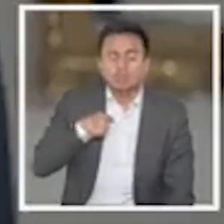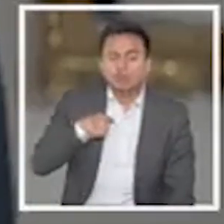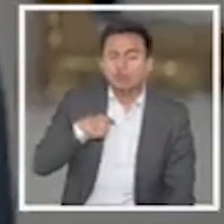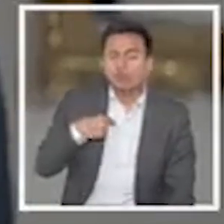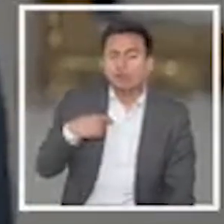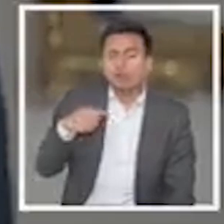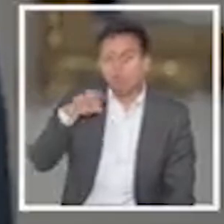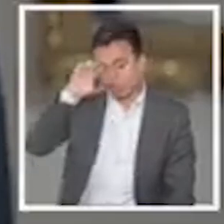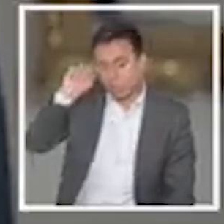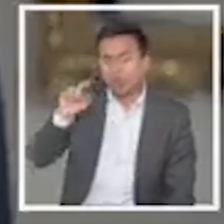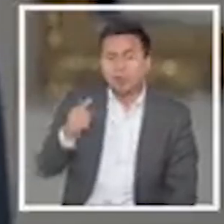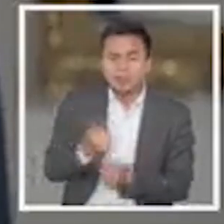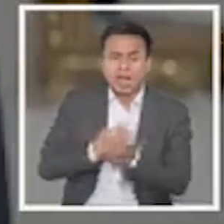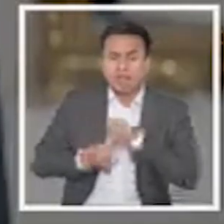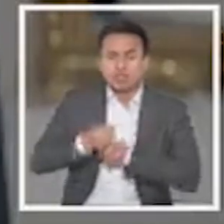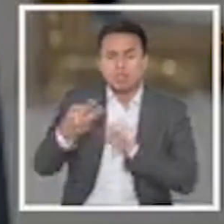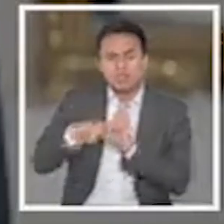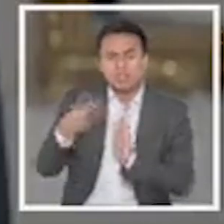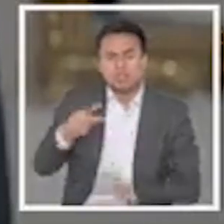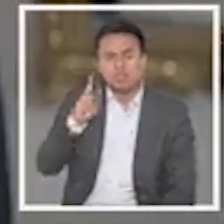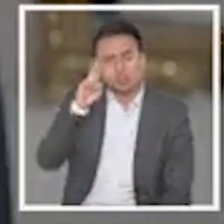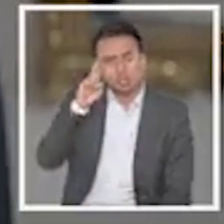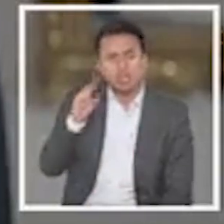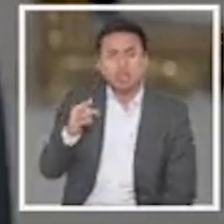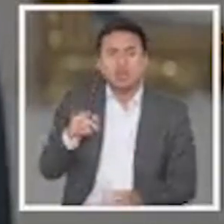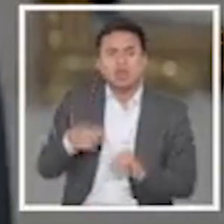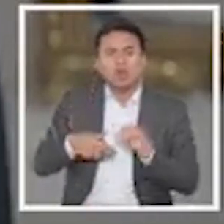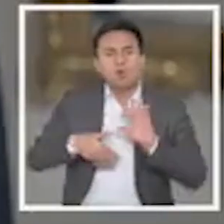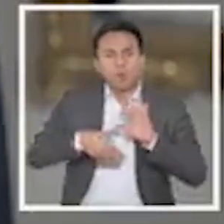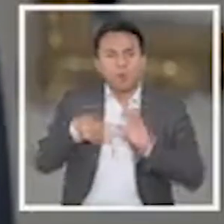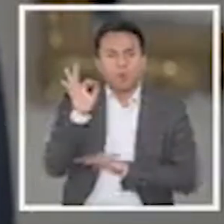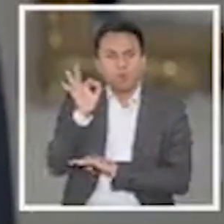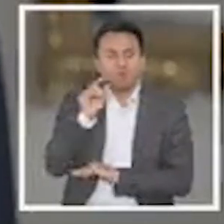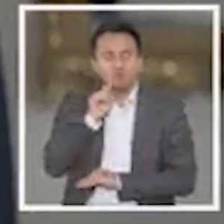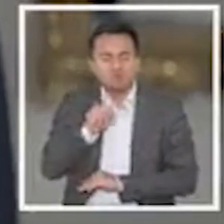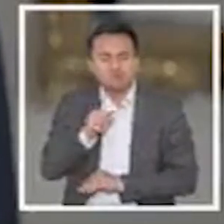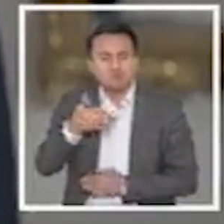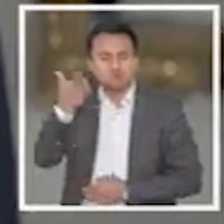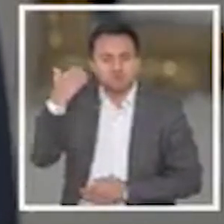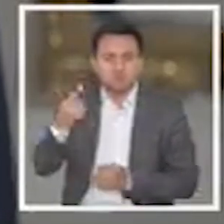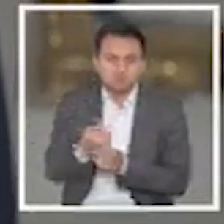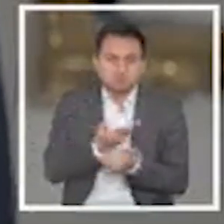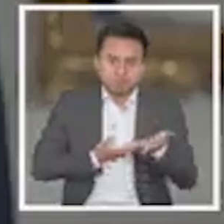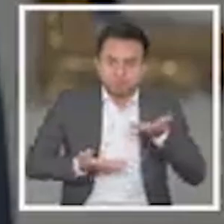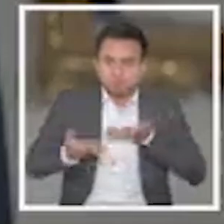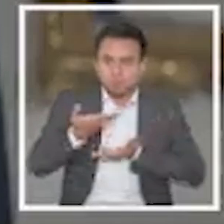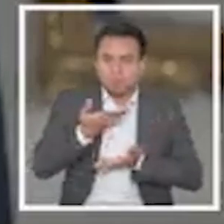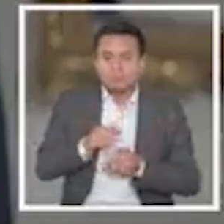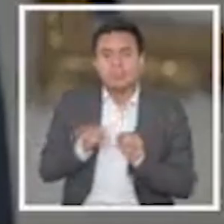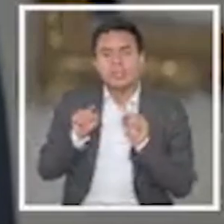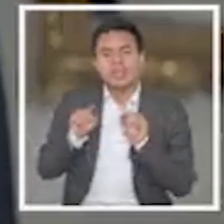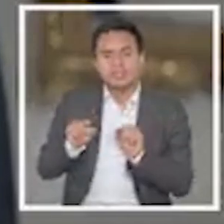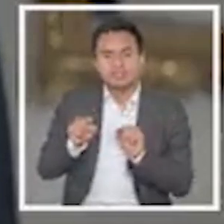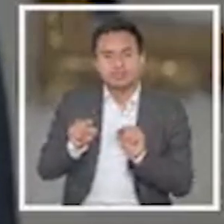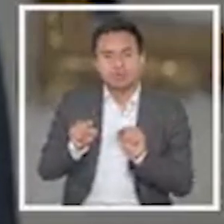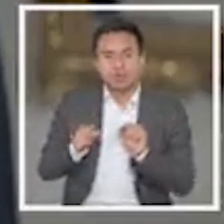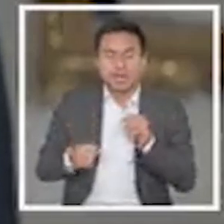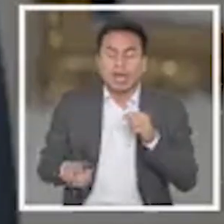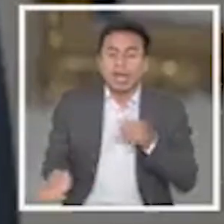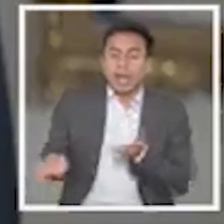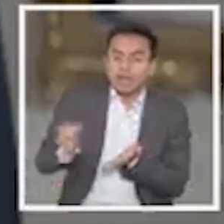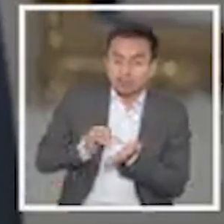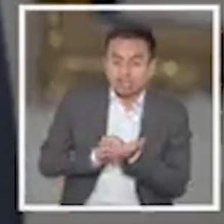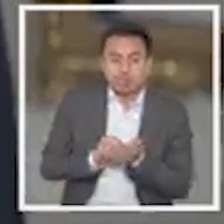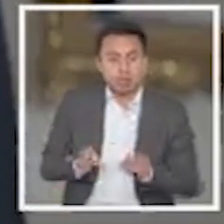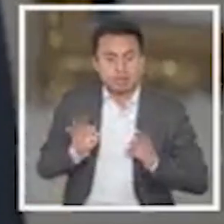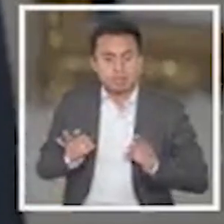conversamos durante el año 2022, si mal no recuerdo, la Cumbre de las Américas. Y esto fue adicional